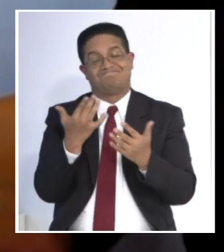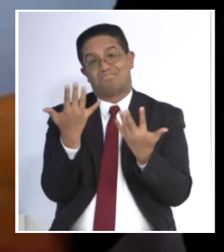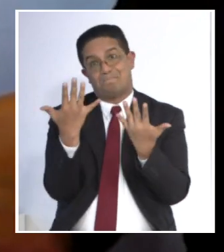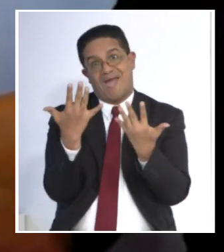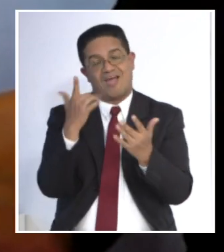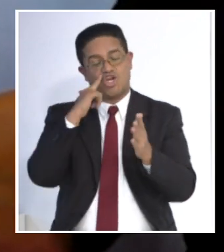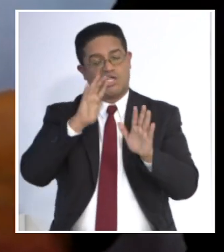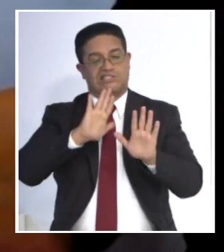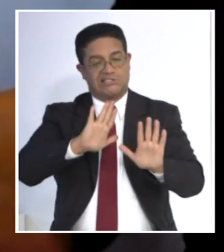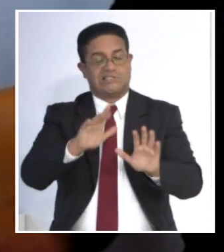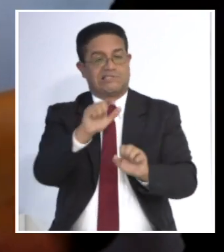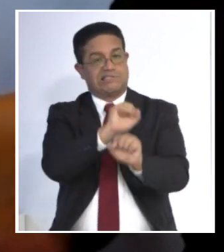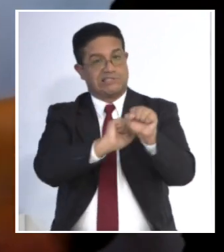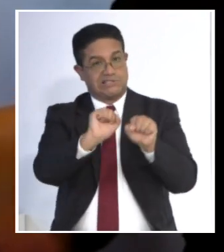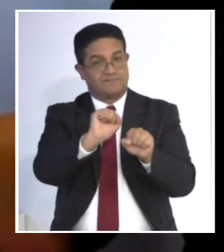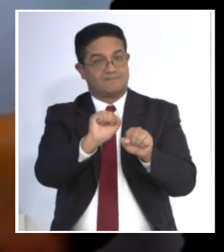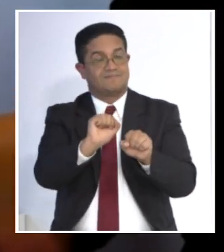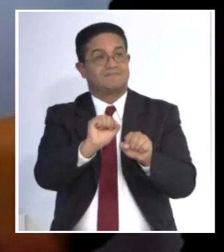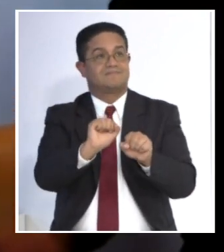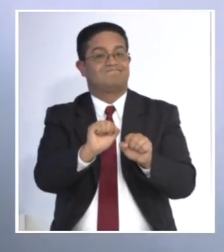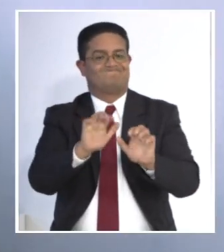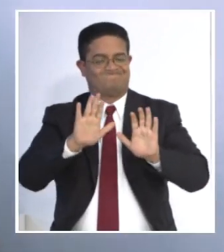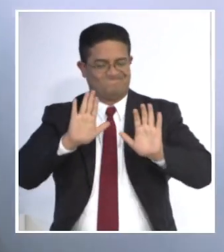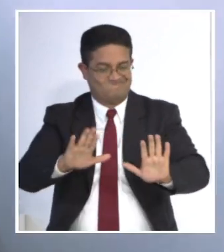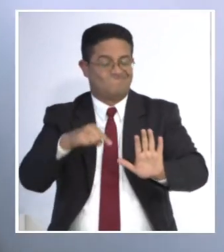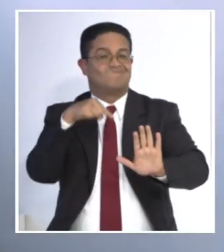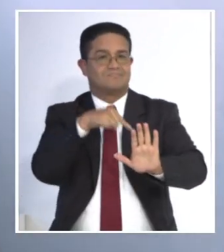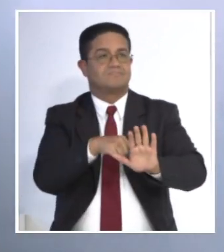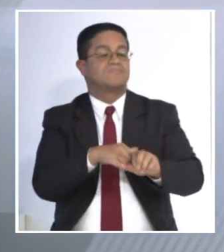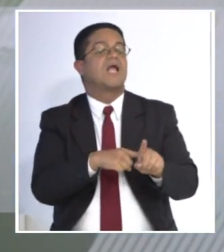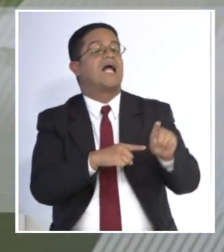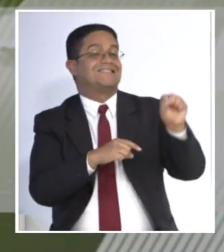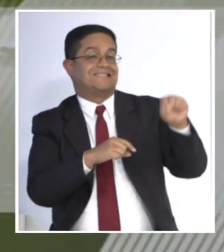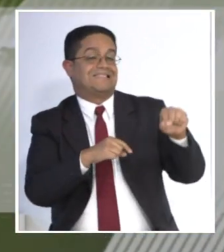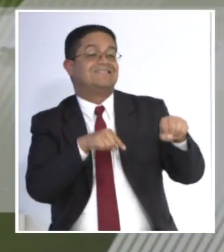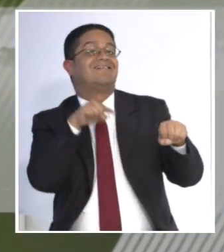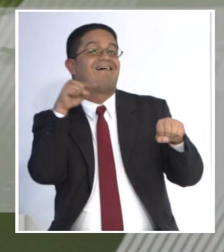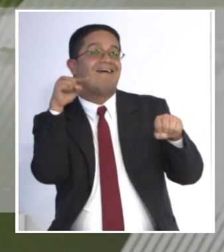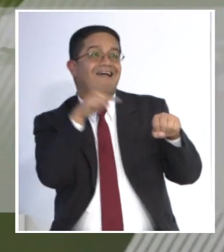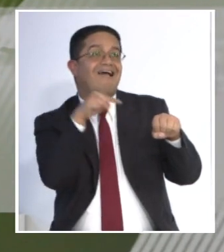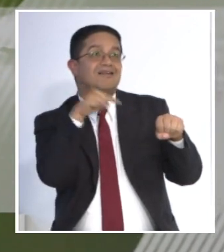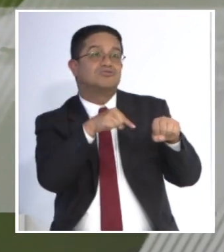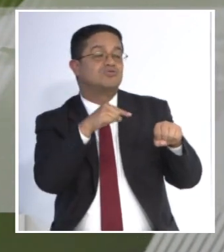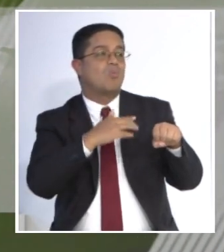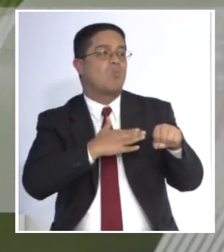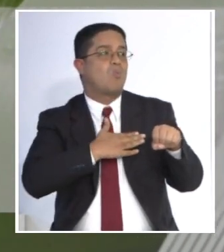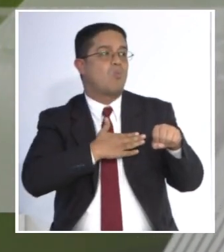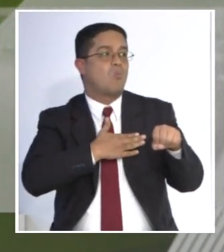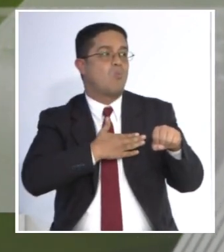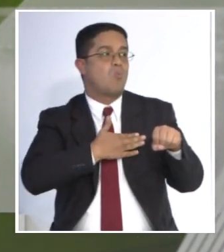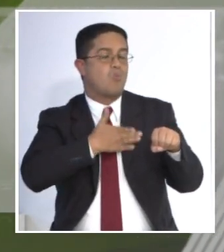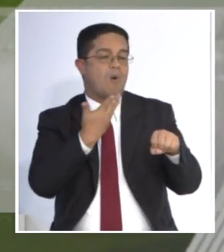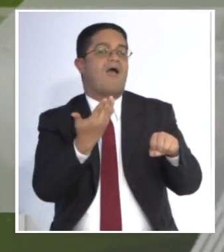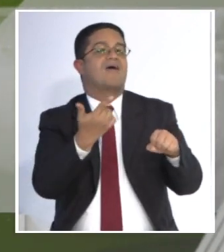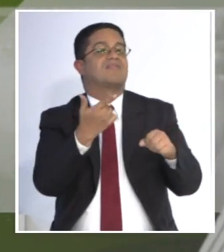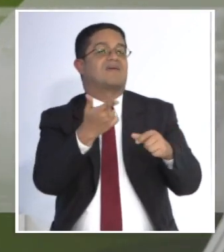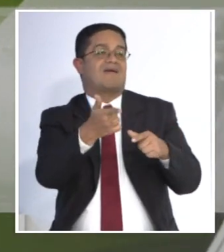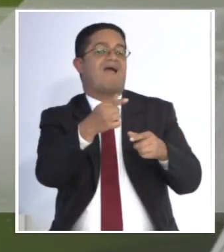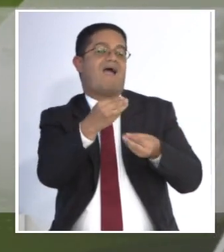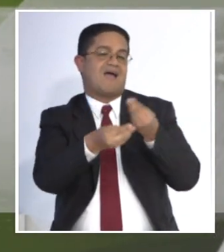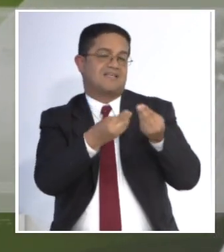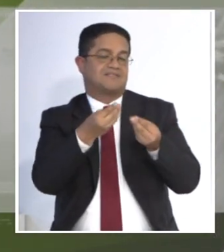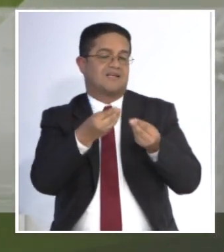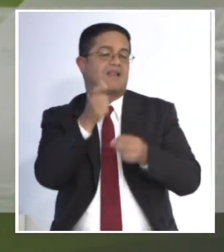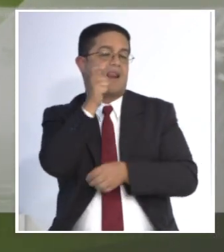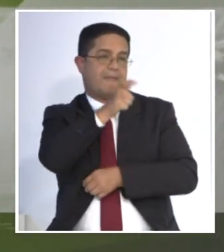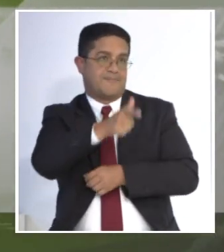primero, lleva el impacto mayor. Ese tipo de mecanismo pudiera condicionar a un evento traumático que pudiera